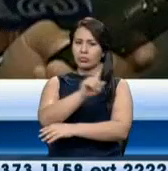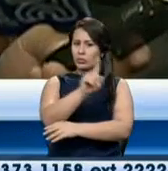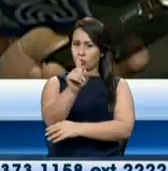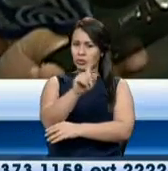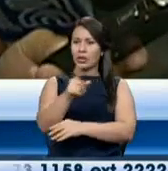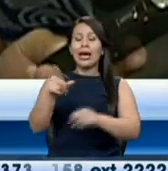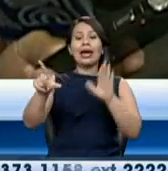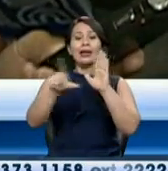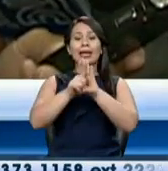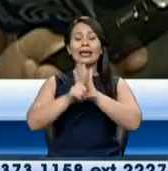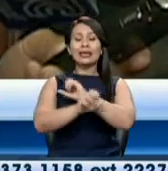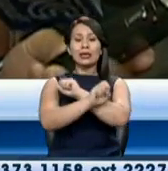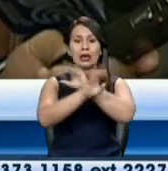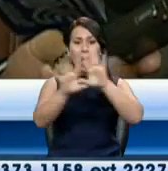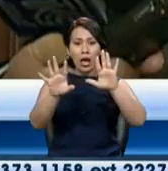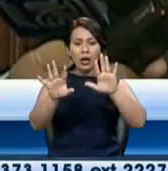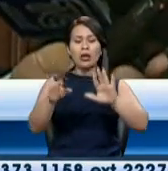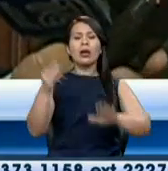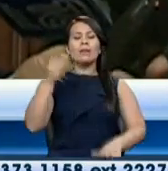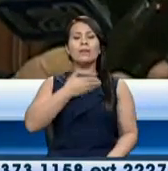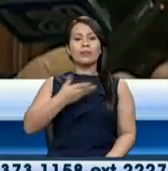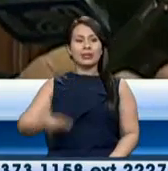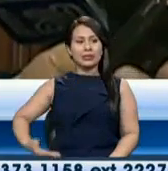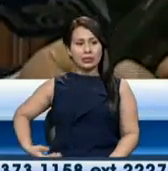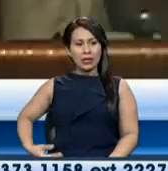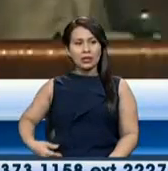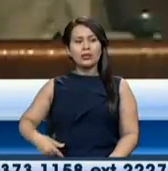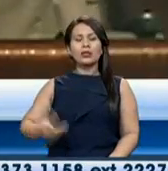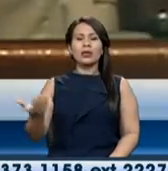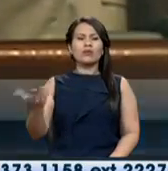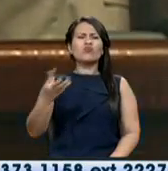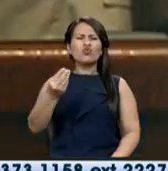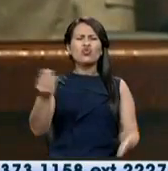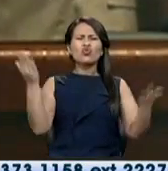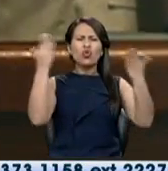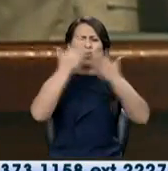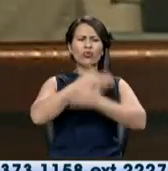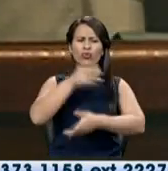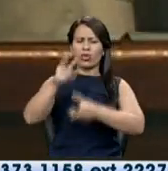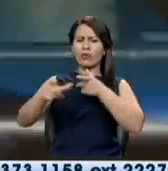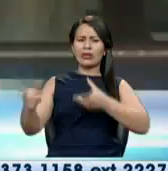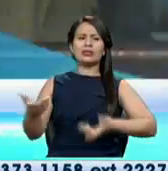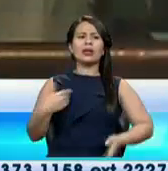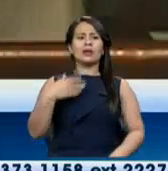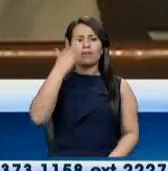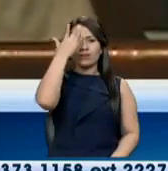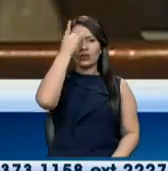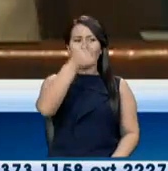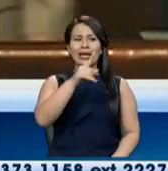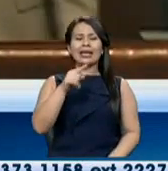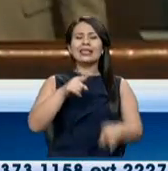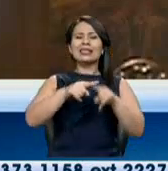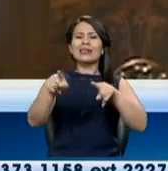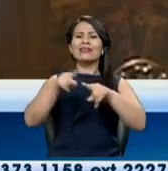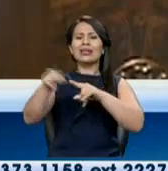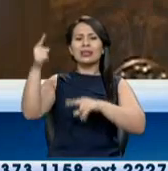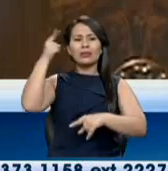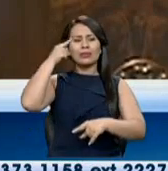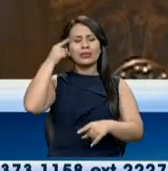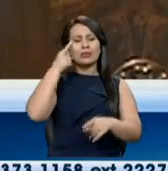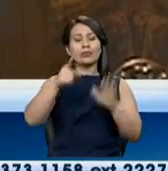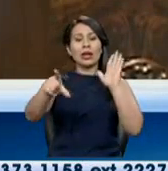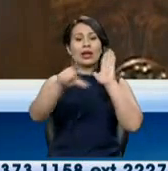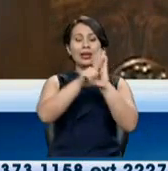y el presidente no ha corregido esas distorsiones. Especialmente por las restricciones en torno a diferencias arbitrales, pues la